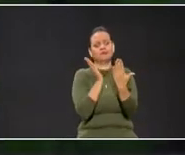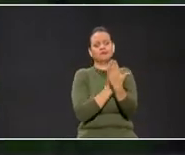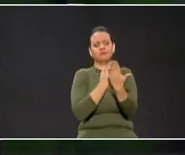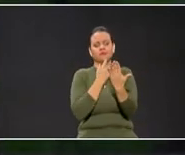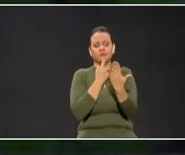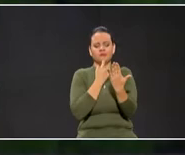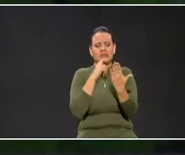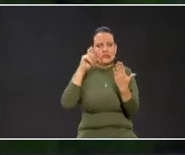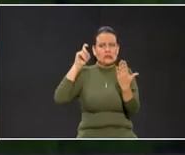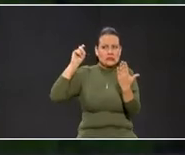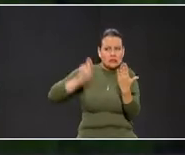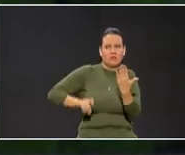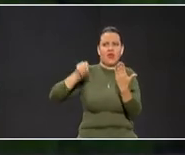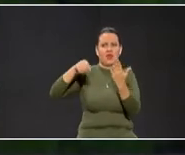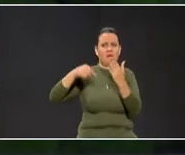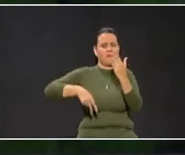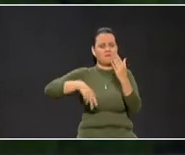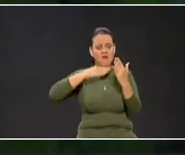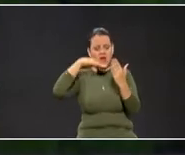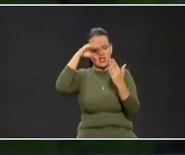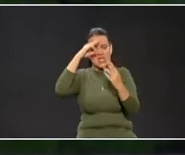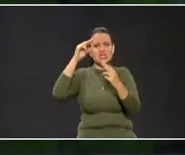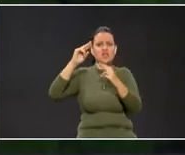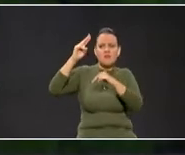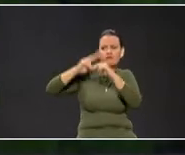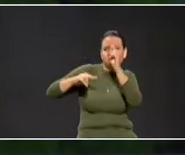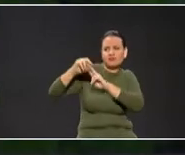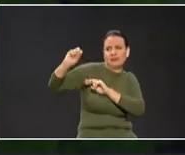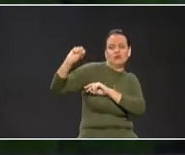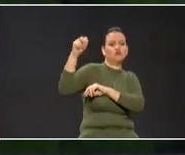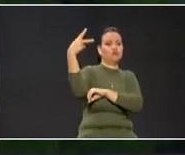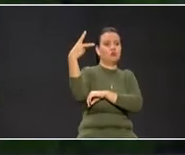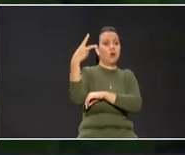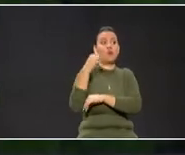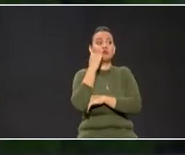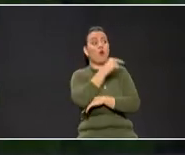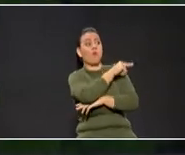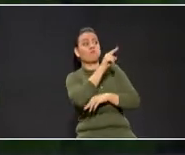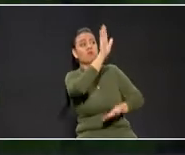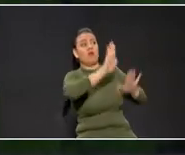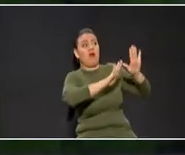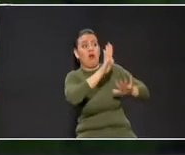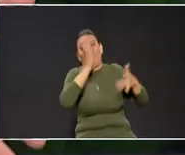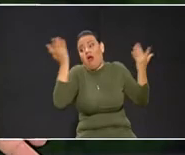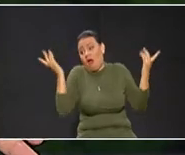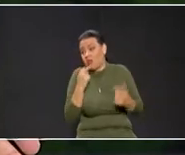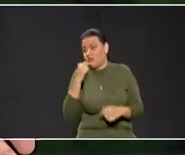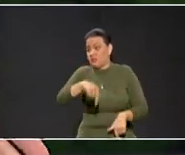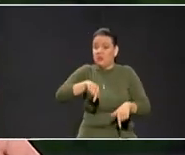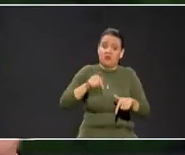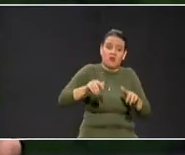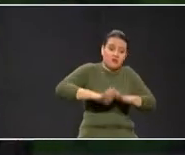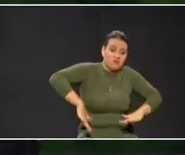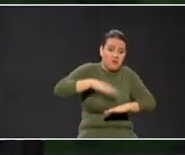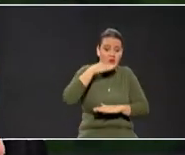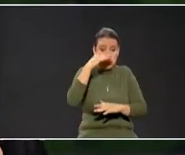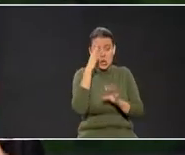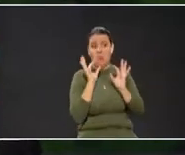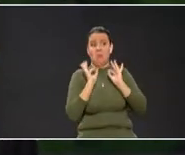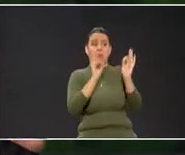urgencia necesaria no podemos esperar más yo no sé los otros compañeros candidatos en qué planeta viven dicen que esta es una ciudad muy planeada